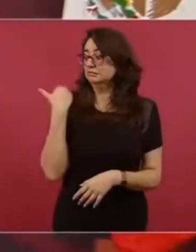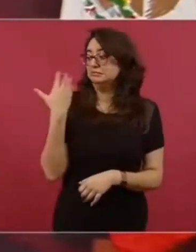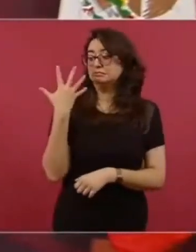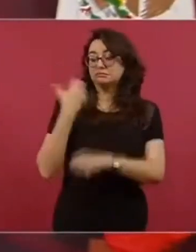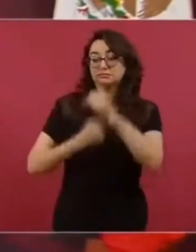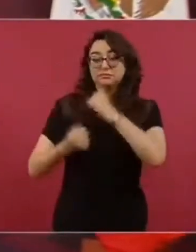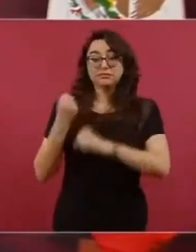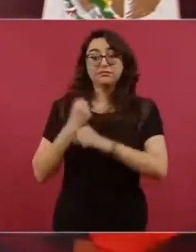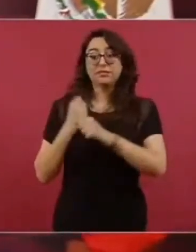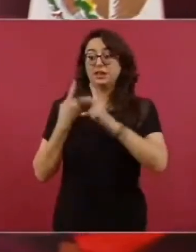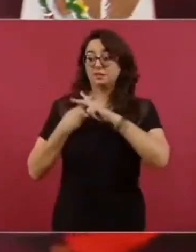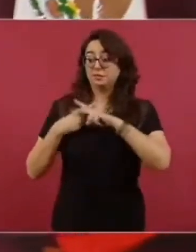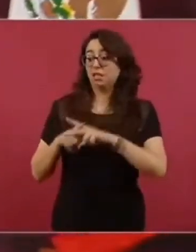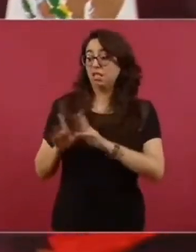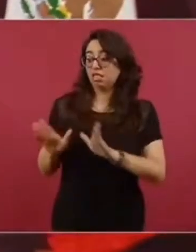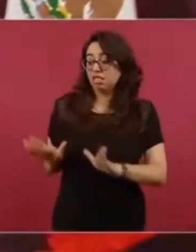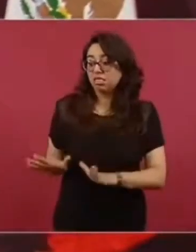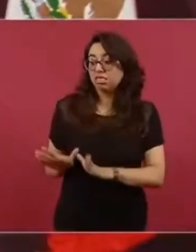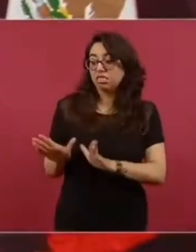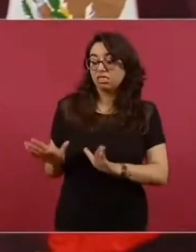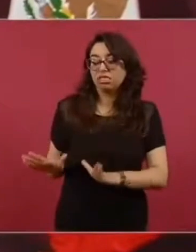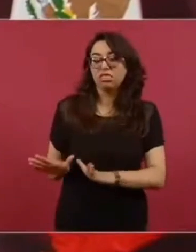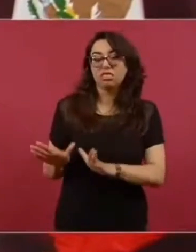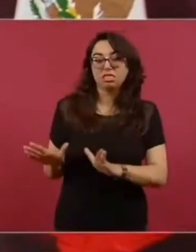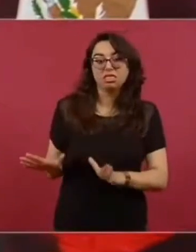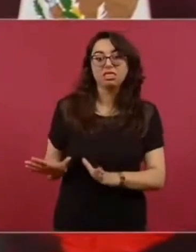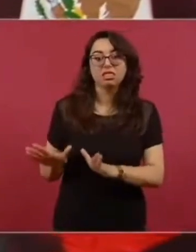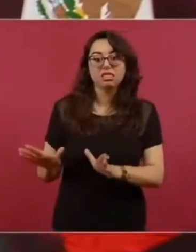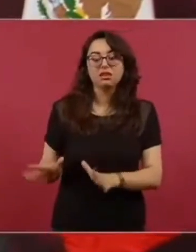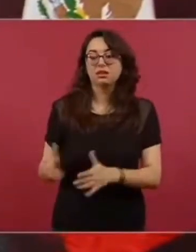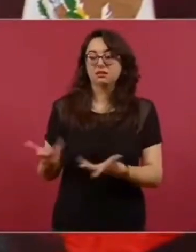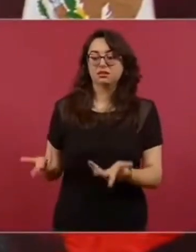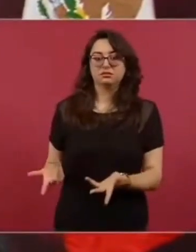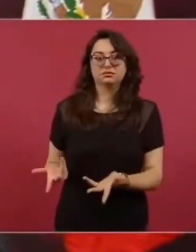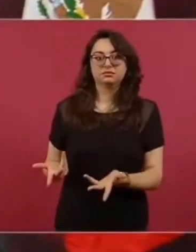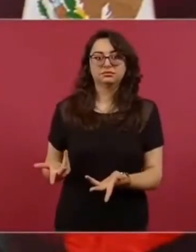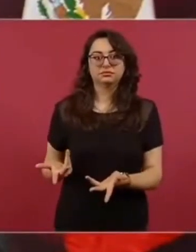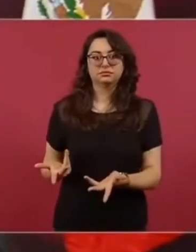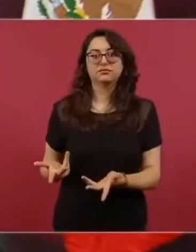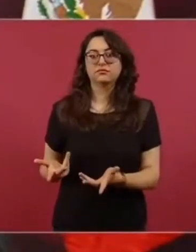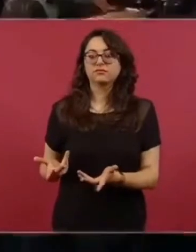pero sí cuidando la salud del pueblo.